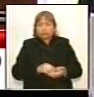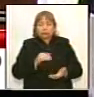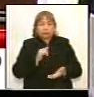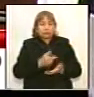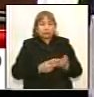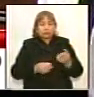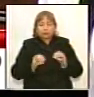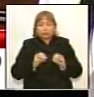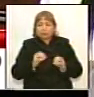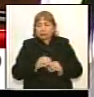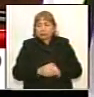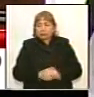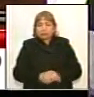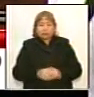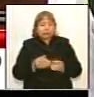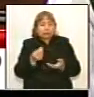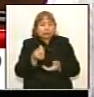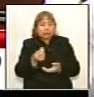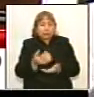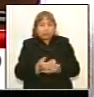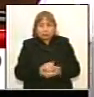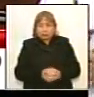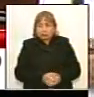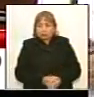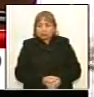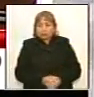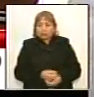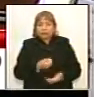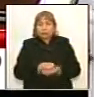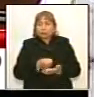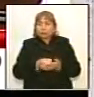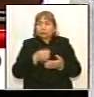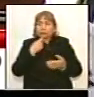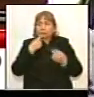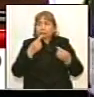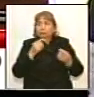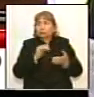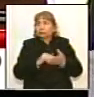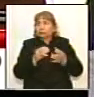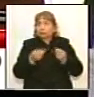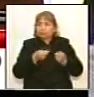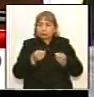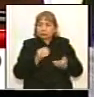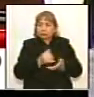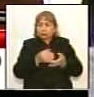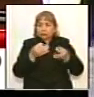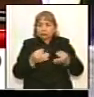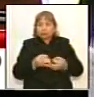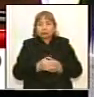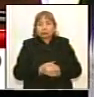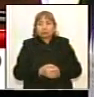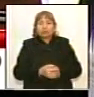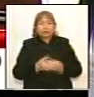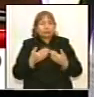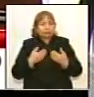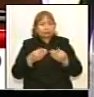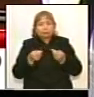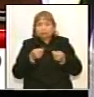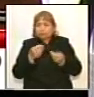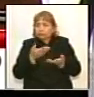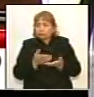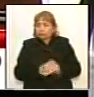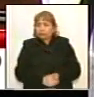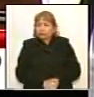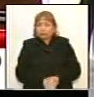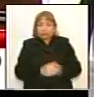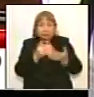la solicitud irregular de dineros que no se declaran, que se declaran irregularmente, que se minimizan, etcétera,